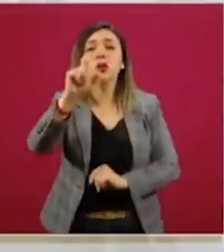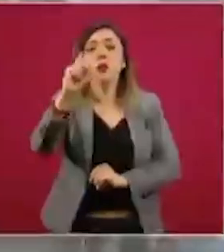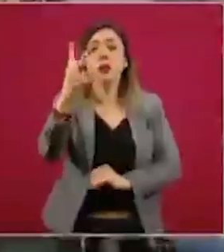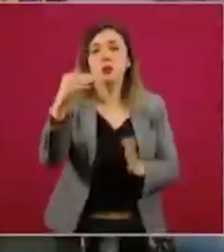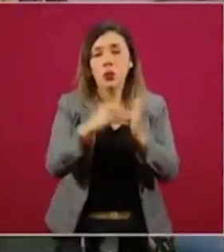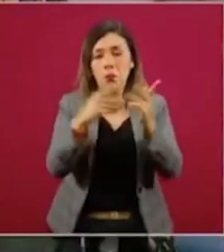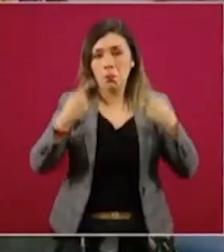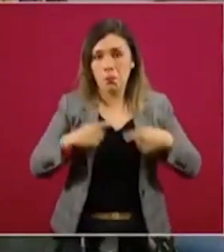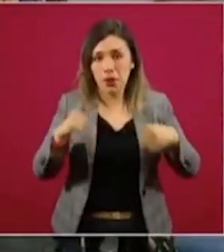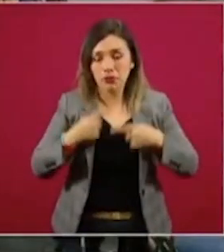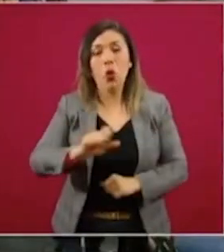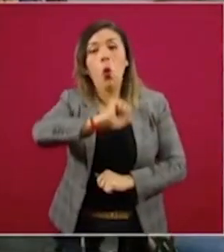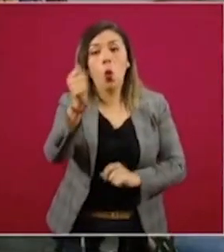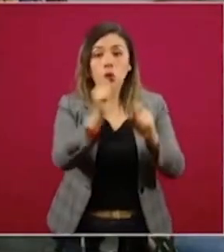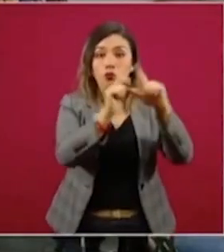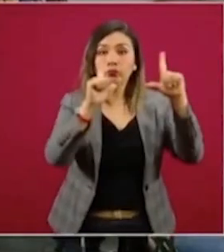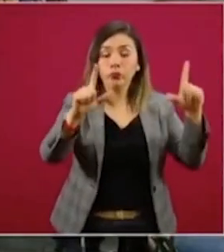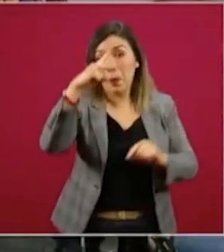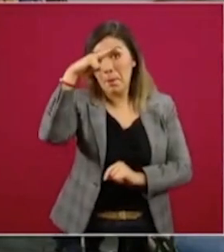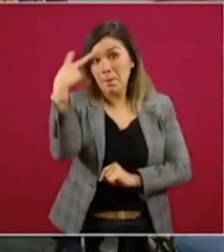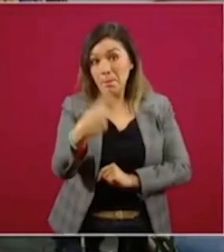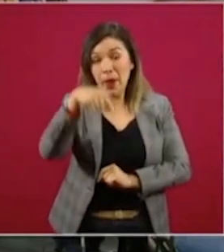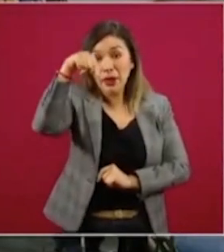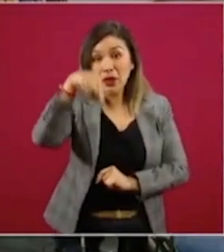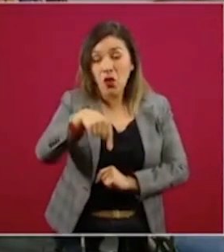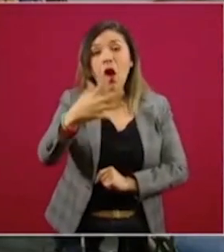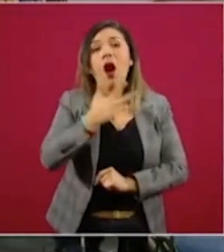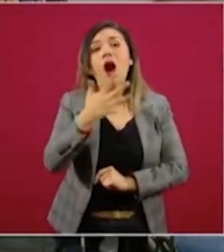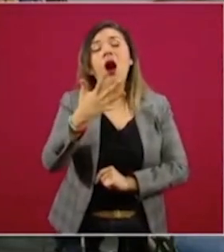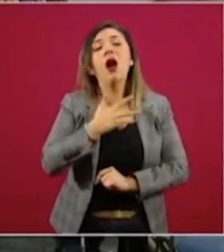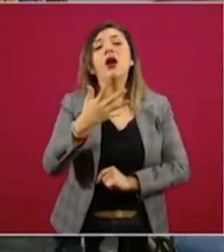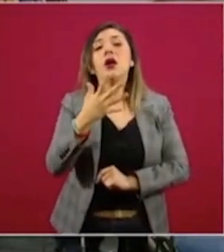La siguiente podemos ver la situación de México. Tenemos acumulados